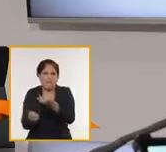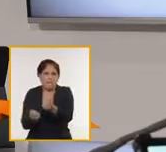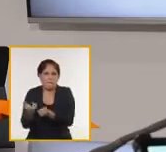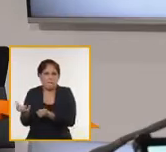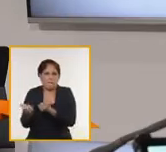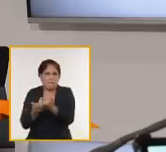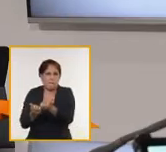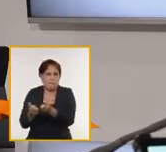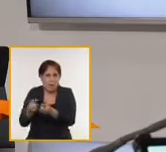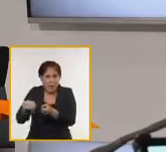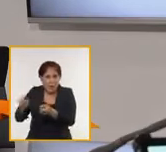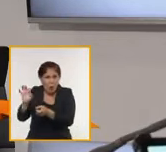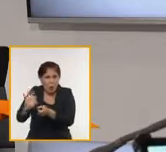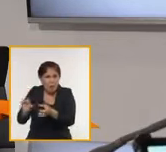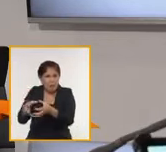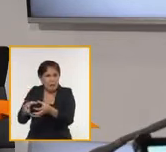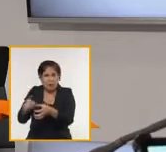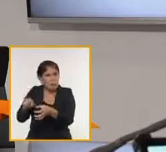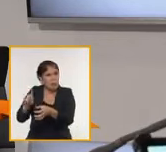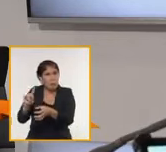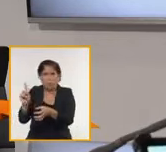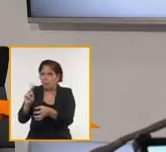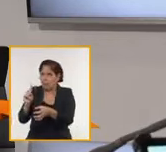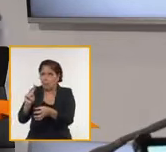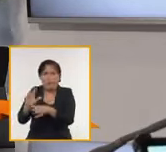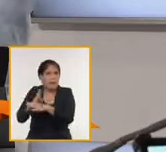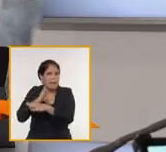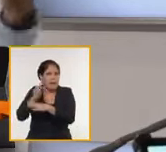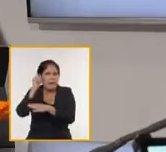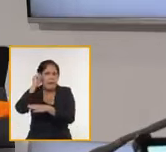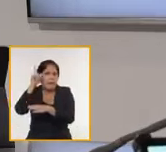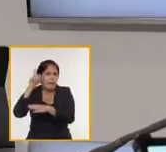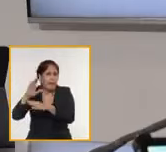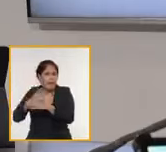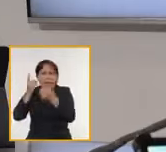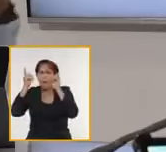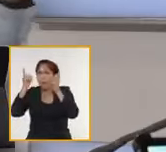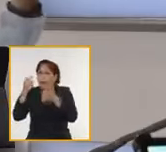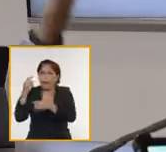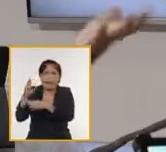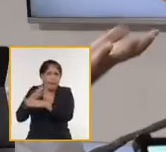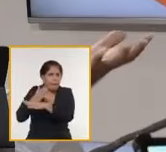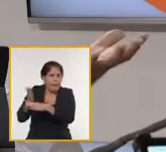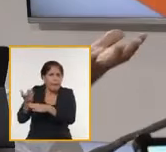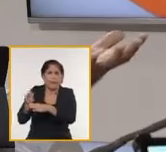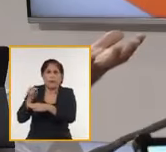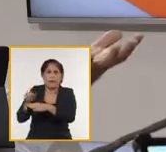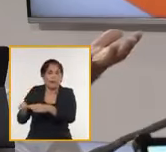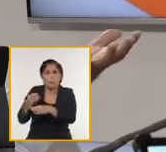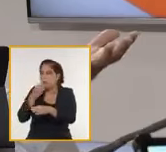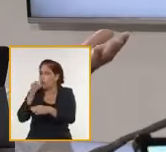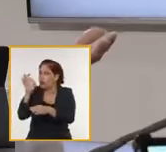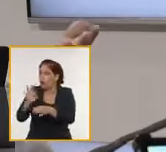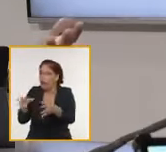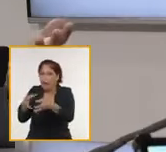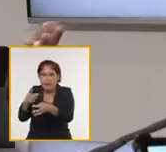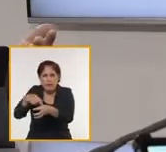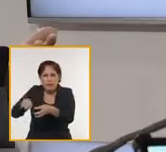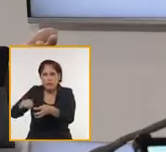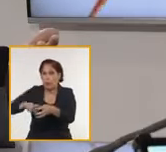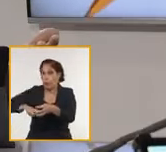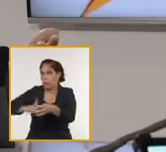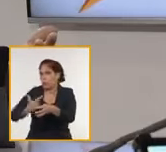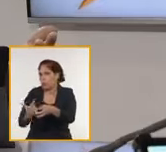y este bloque, que son tan diversos unos con otros, culturas muy diferentes, el contraste de una cultura china,